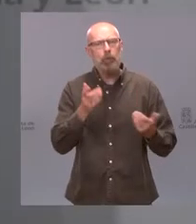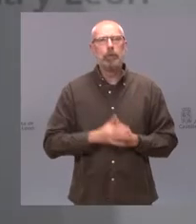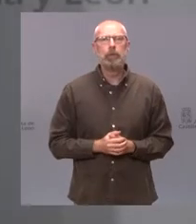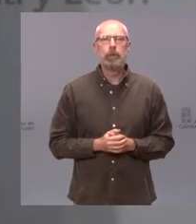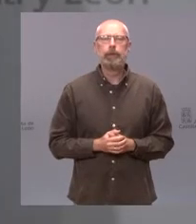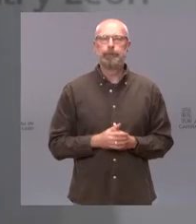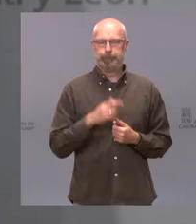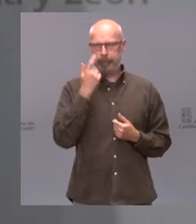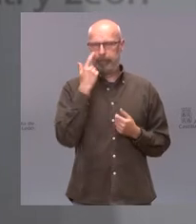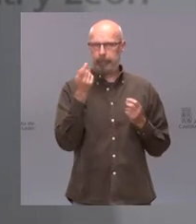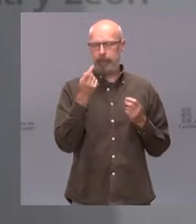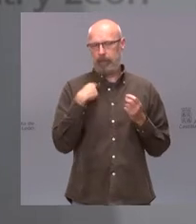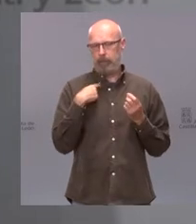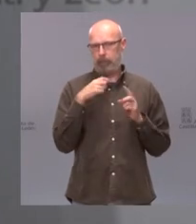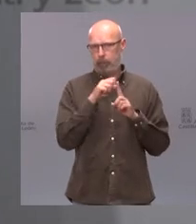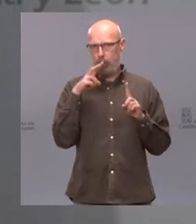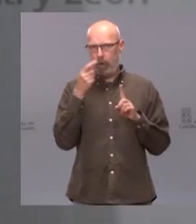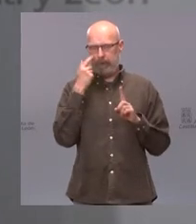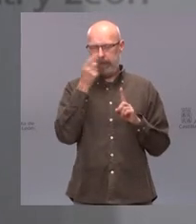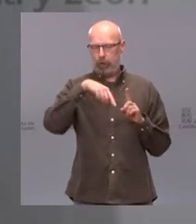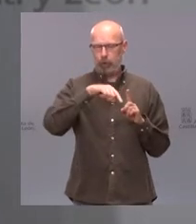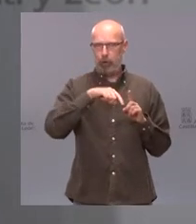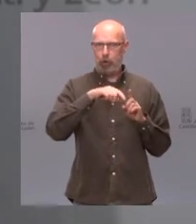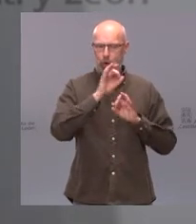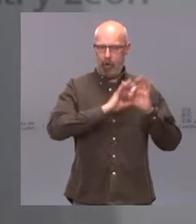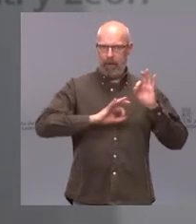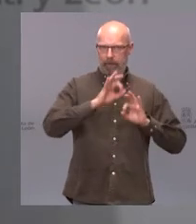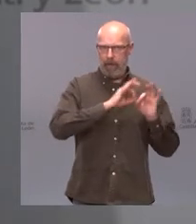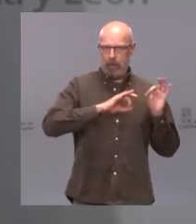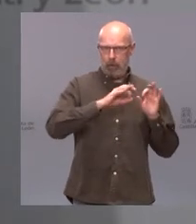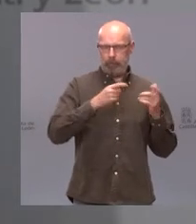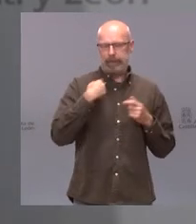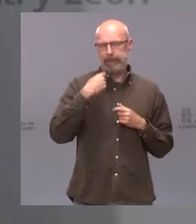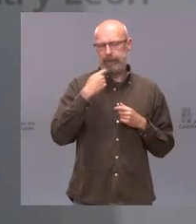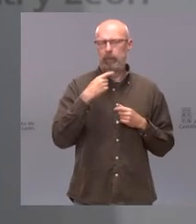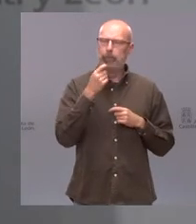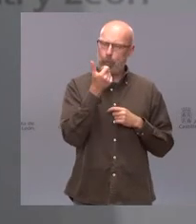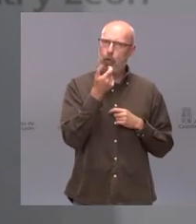vista de la logística es complejo, porque los documentos saben que tienen que